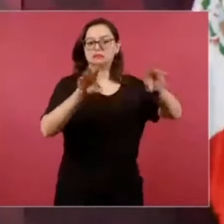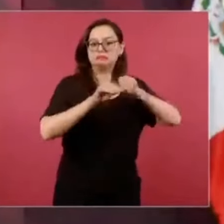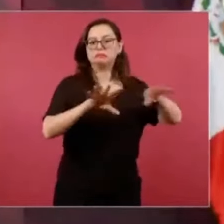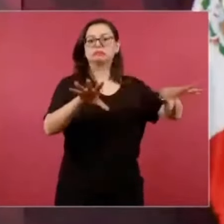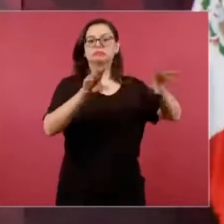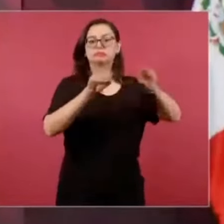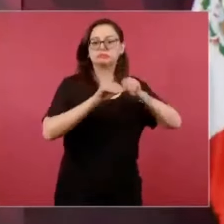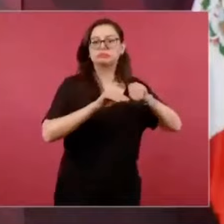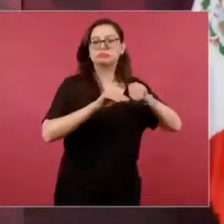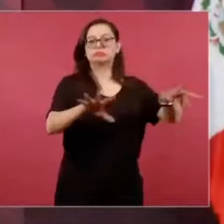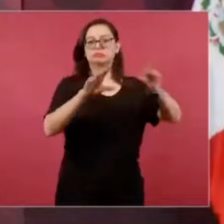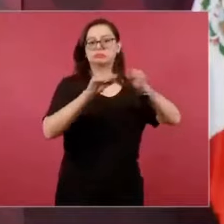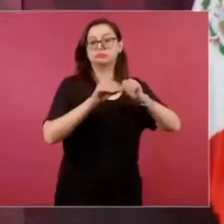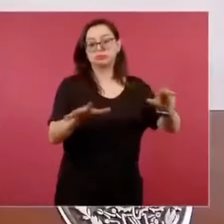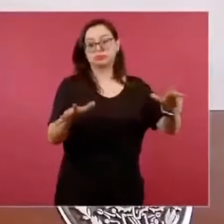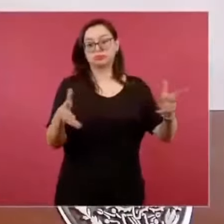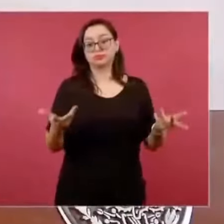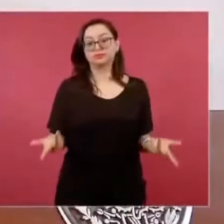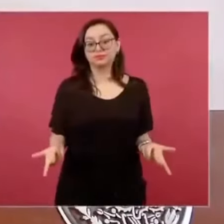Es importante